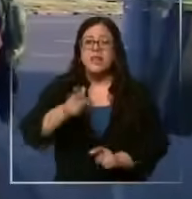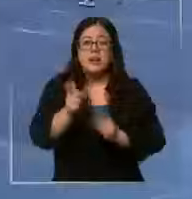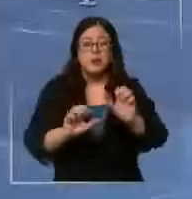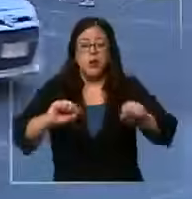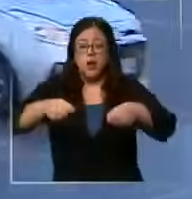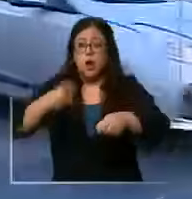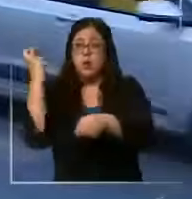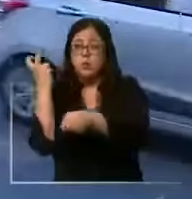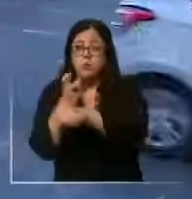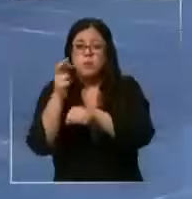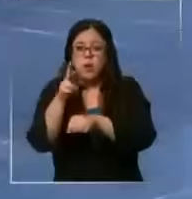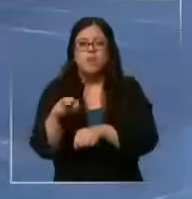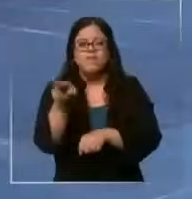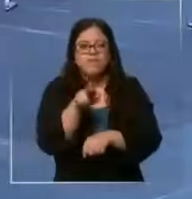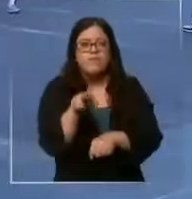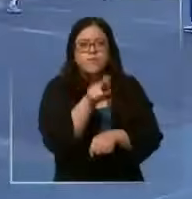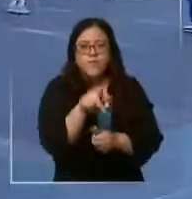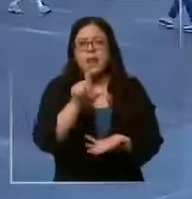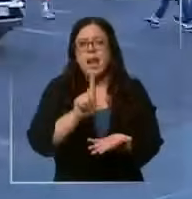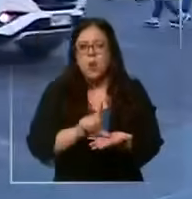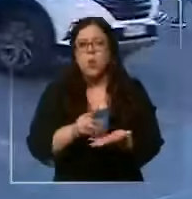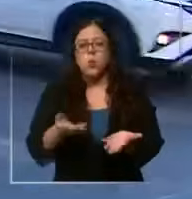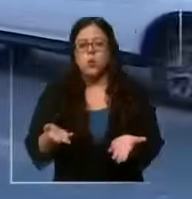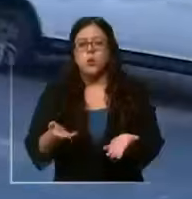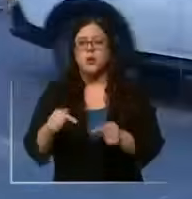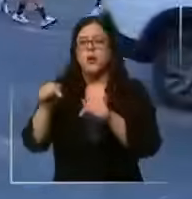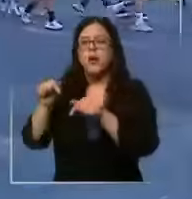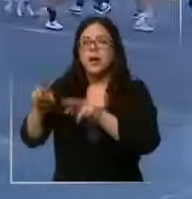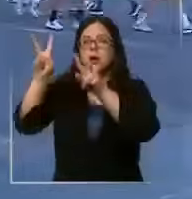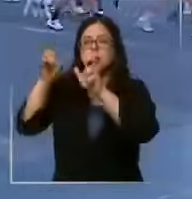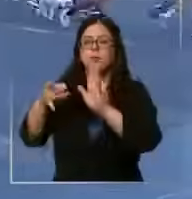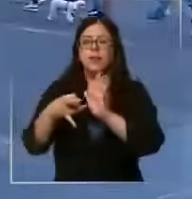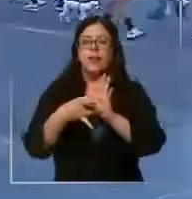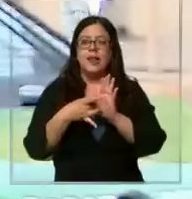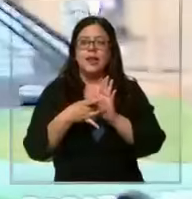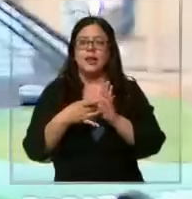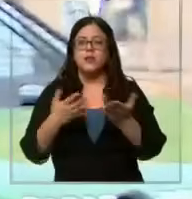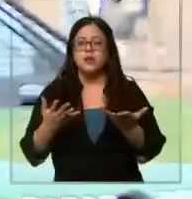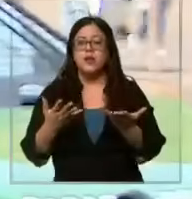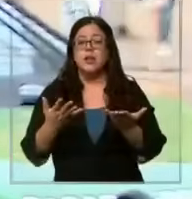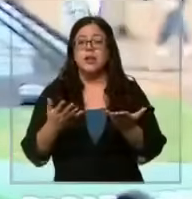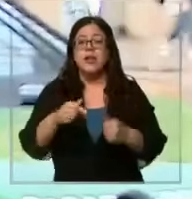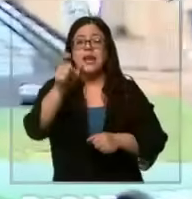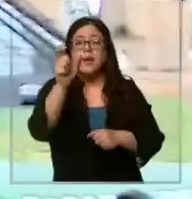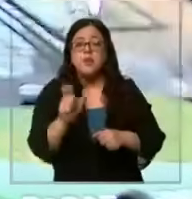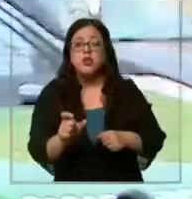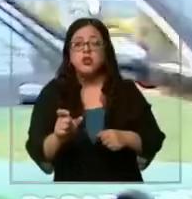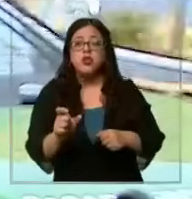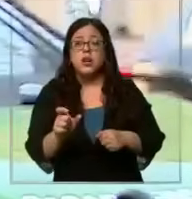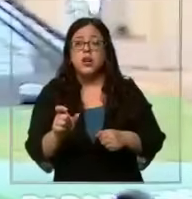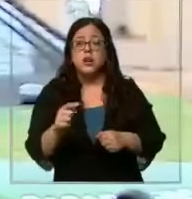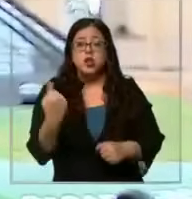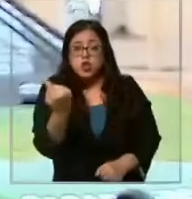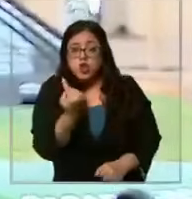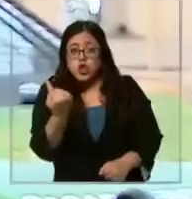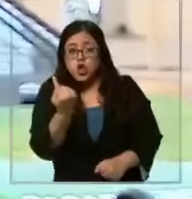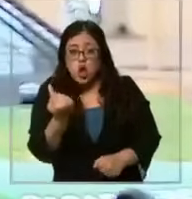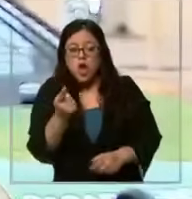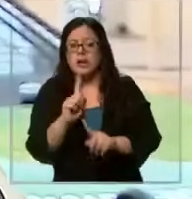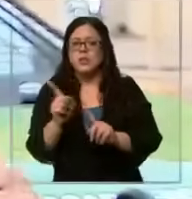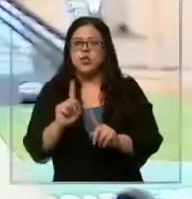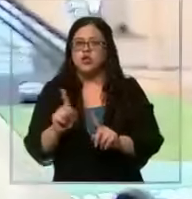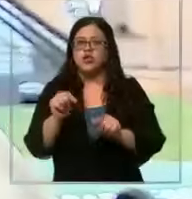son visitas permanentes en el lugar. Es una clase de delito en donde el delincuente no trabaja ni actúa solo. Hay